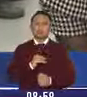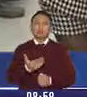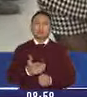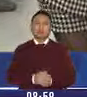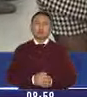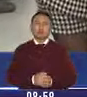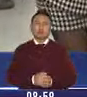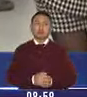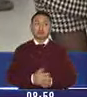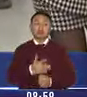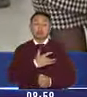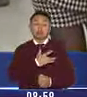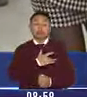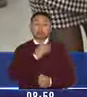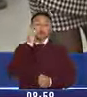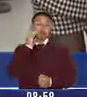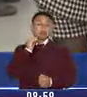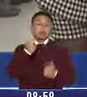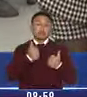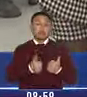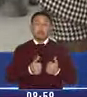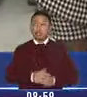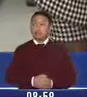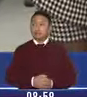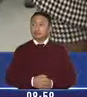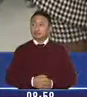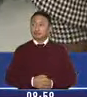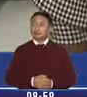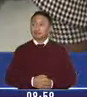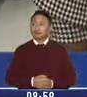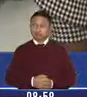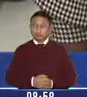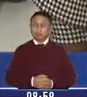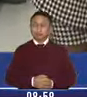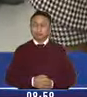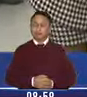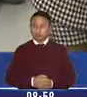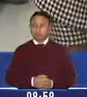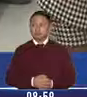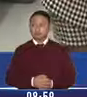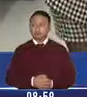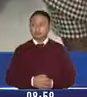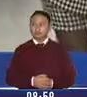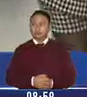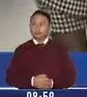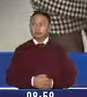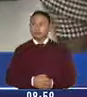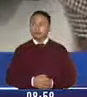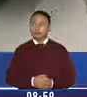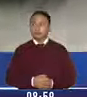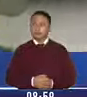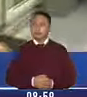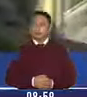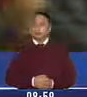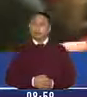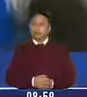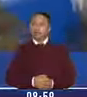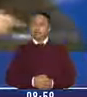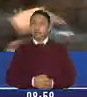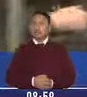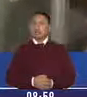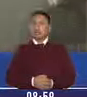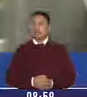La verdad me parece una experiencia buena. Me parece los tiempos de viaje entre estaciones relativamente cortos.